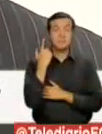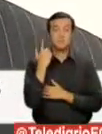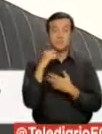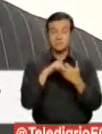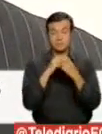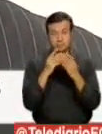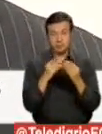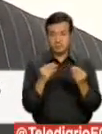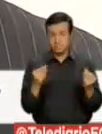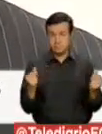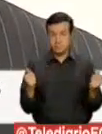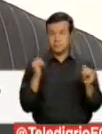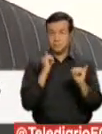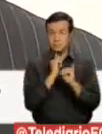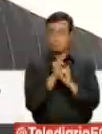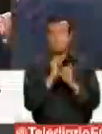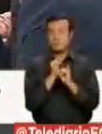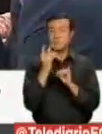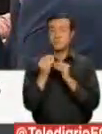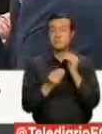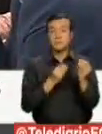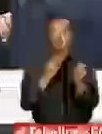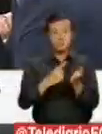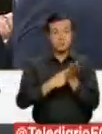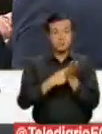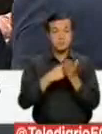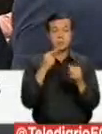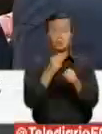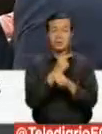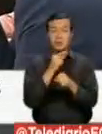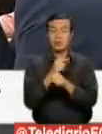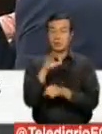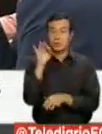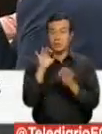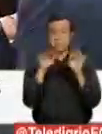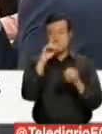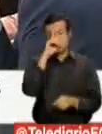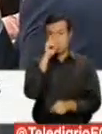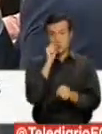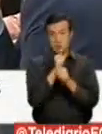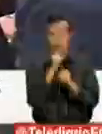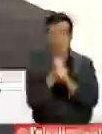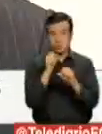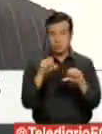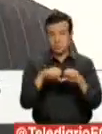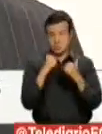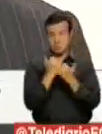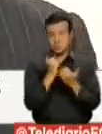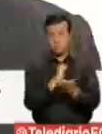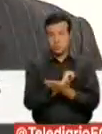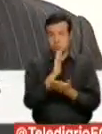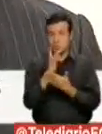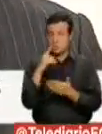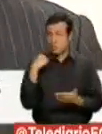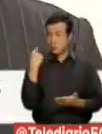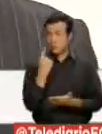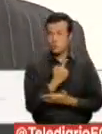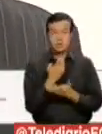al funcionamiento de estas entidades se reunió con los gerentes, representantes de los trabajadores y asambleístas. Nosotros